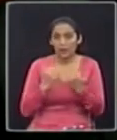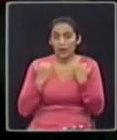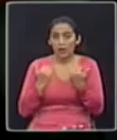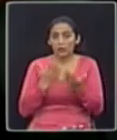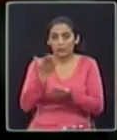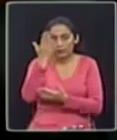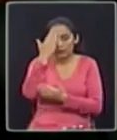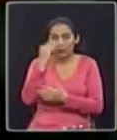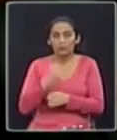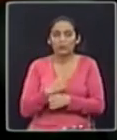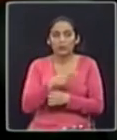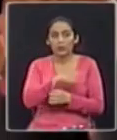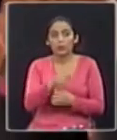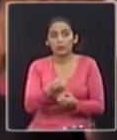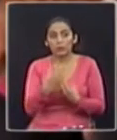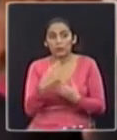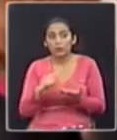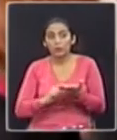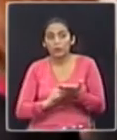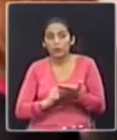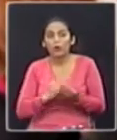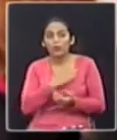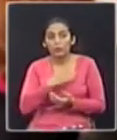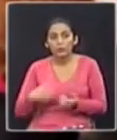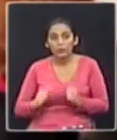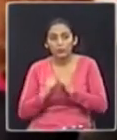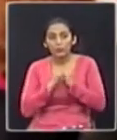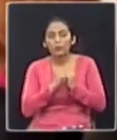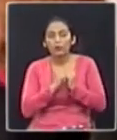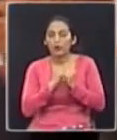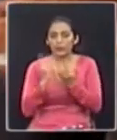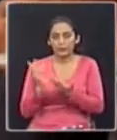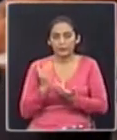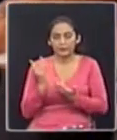va a citar una reunión con el presidente de la República. En Cuenca, Leonardo Sánchez, Telerama Noticias.